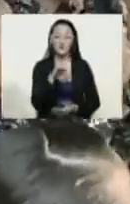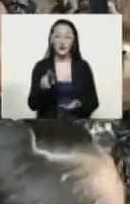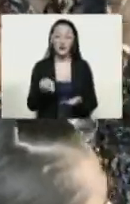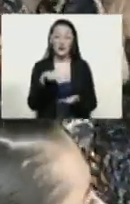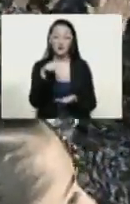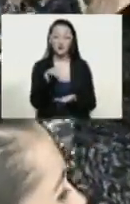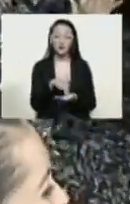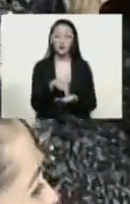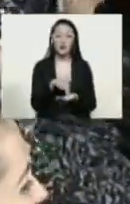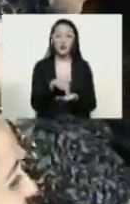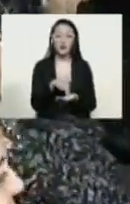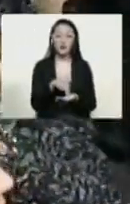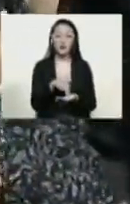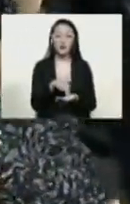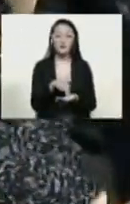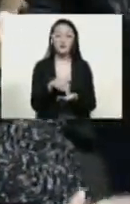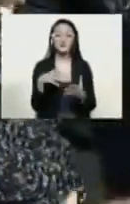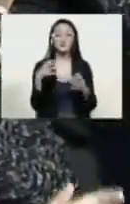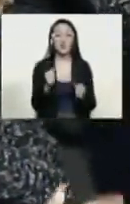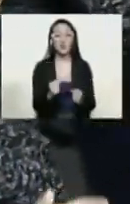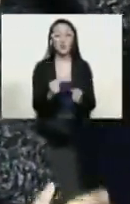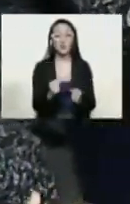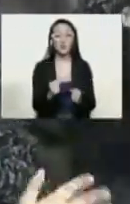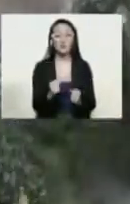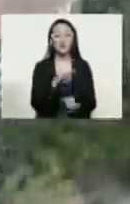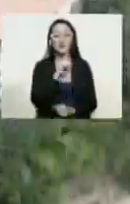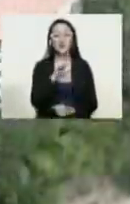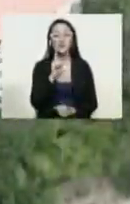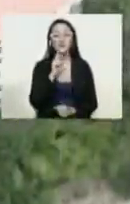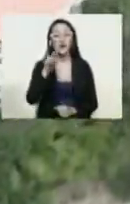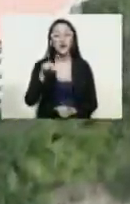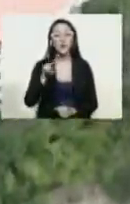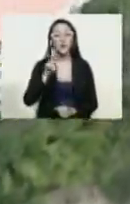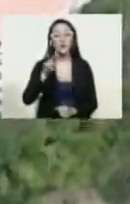Nacional Experimental de la Seguridad, la UNES.